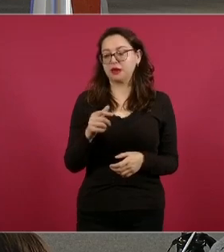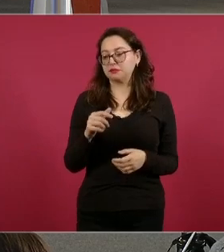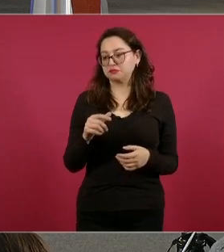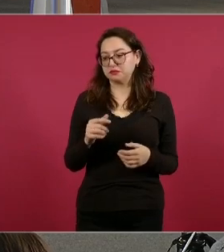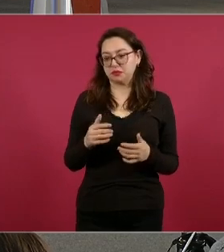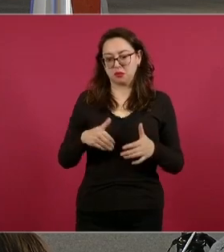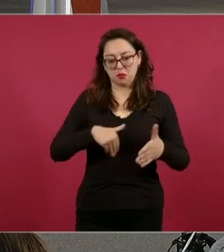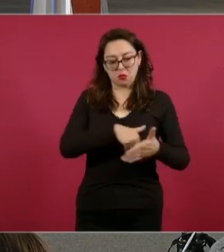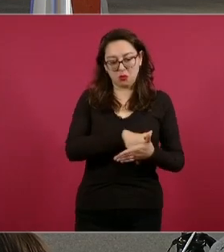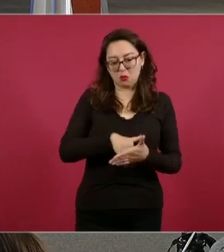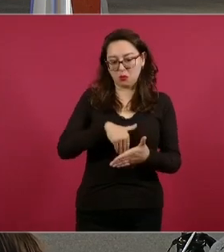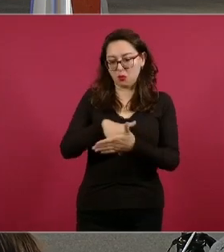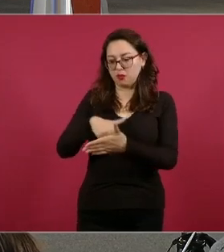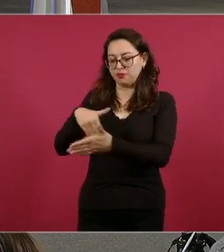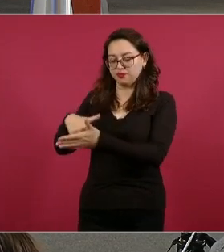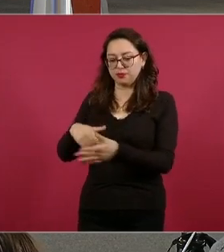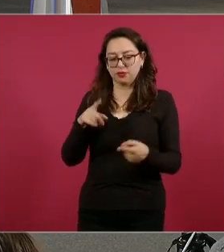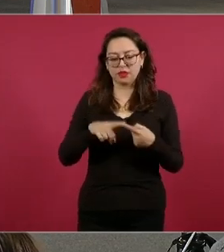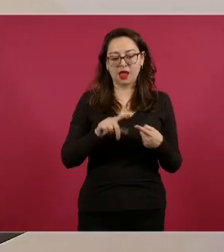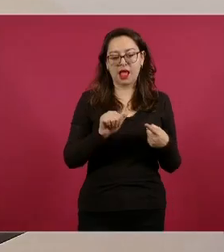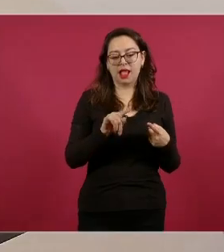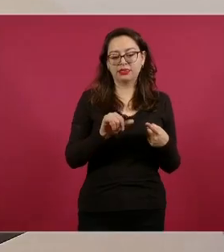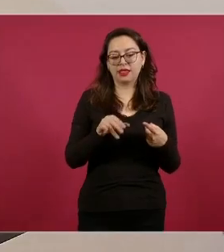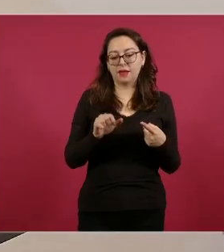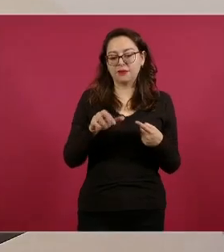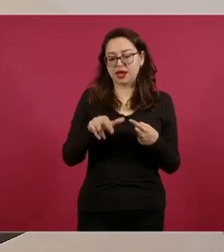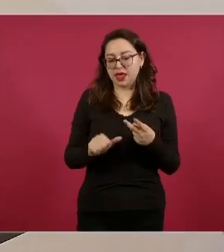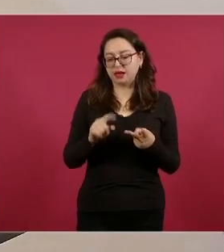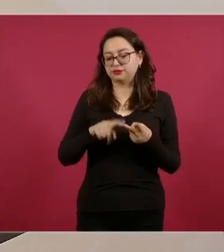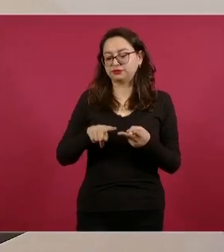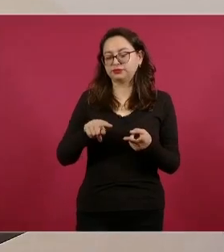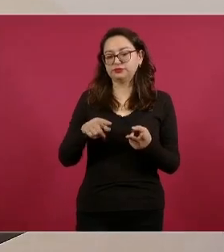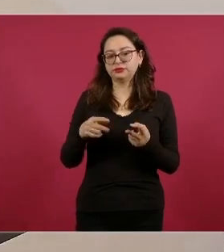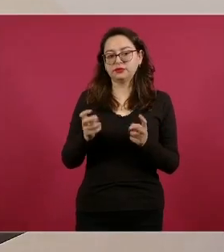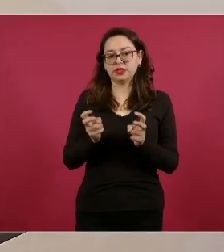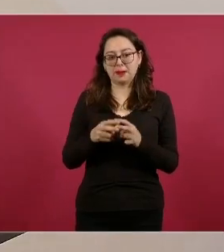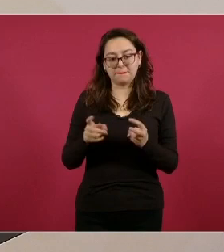Altamira, Tampico, Veracruz, Coatzacoalcos,